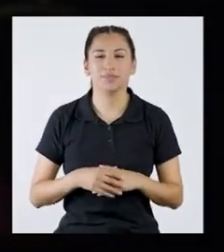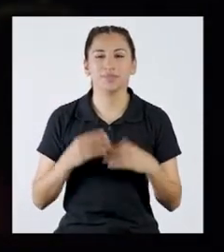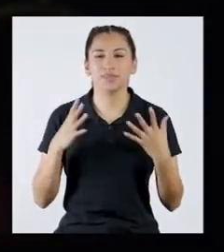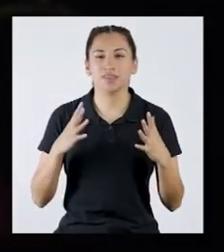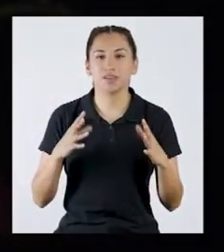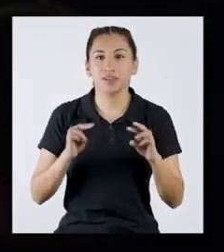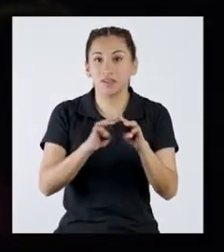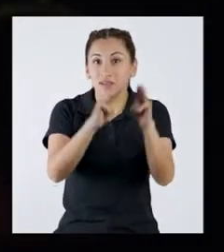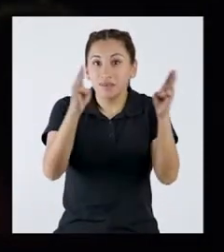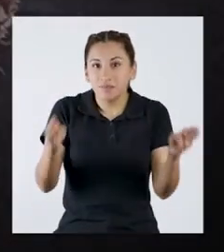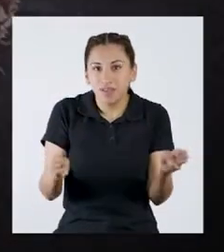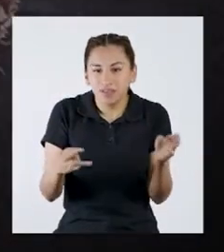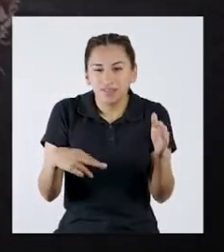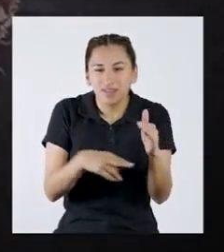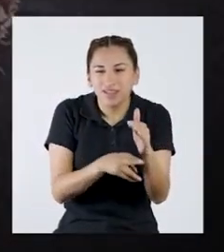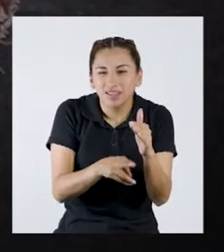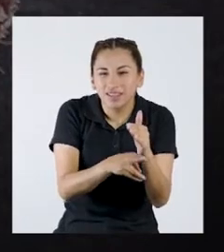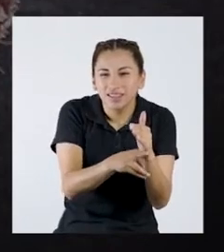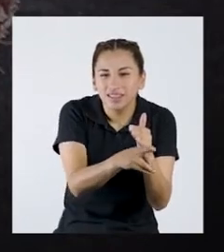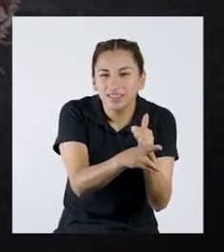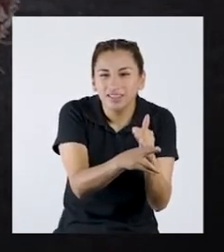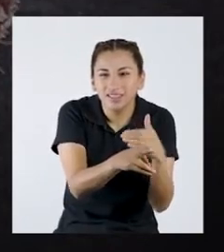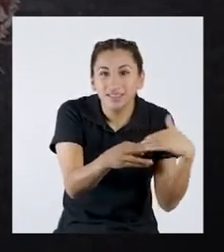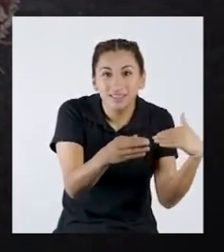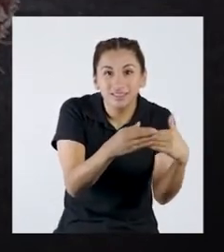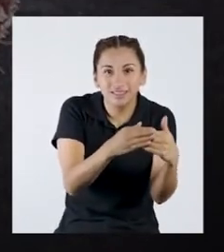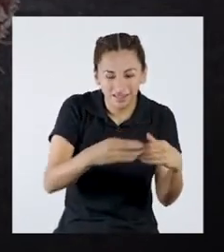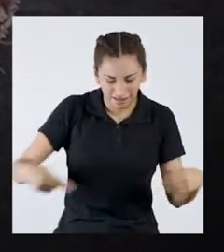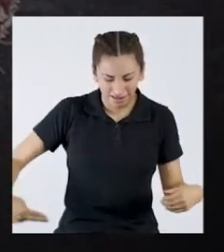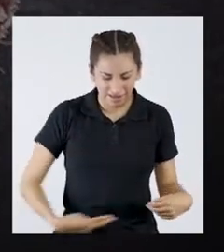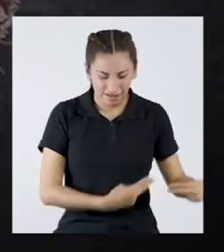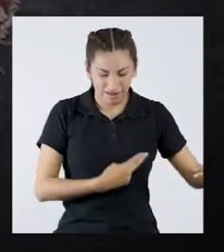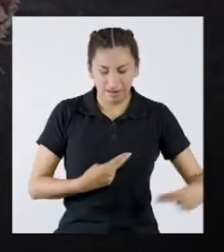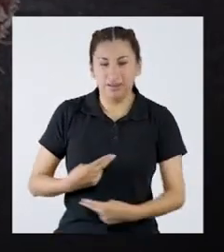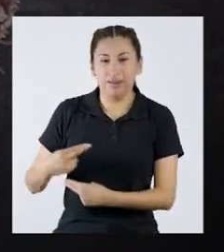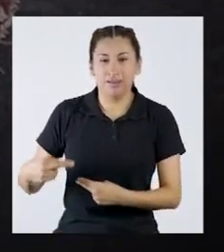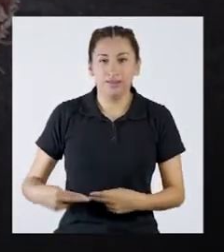Se halla bajo la mesa, junto a mis piernas.